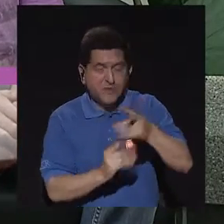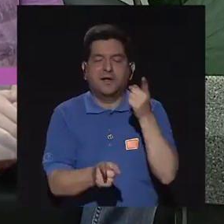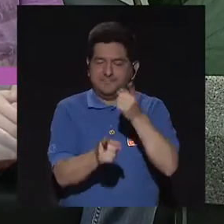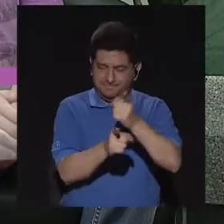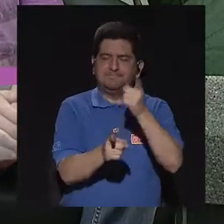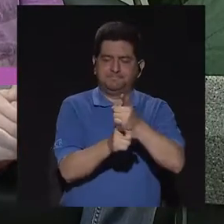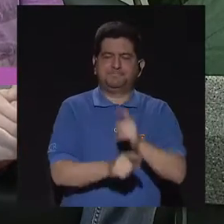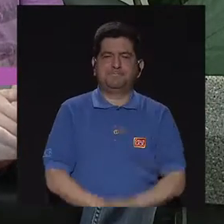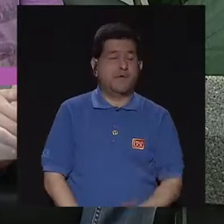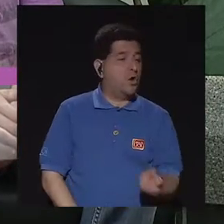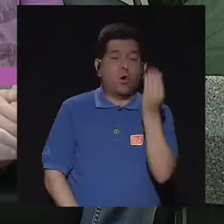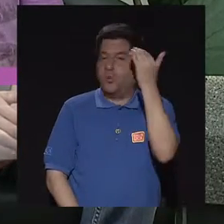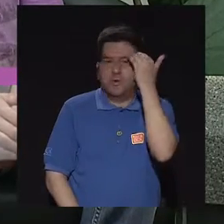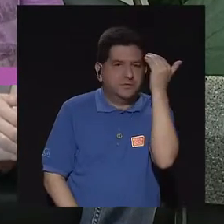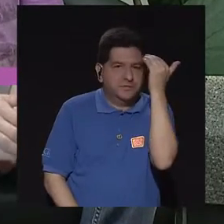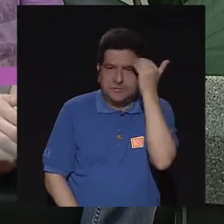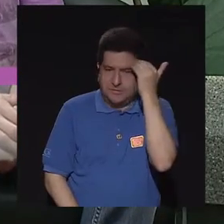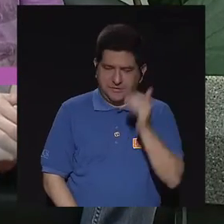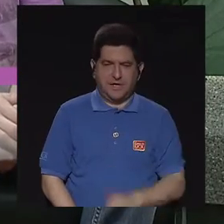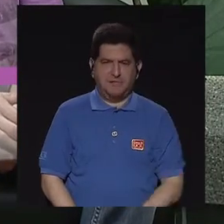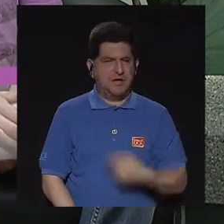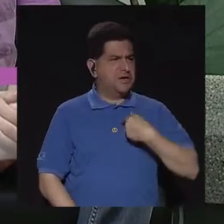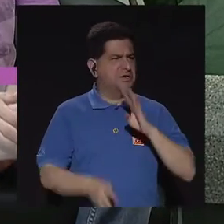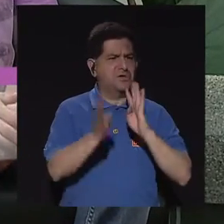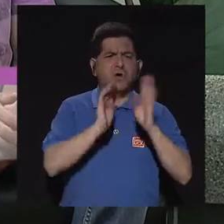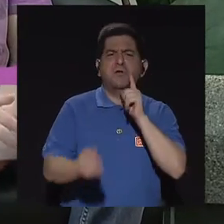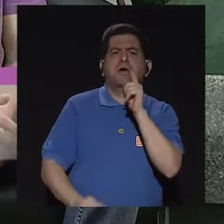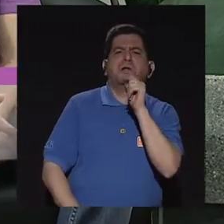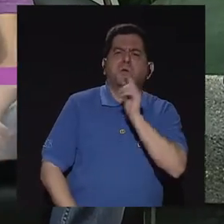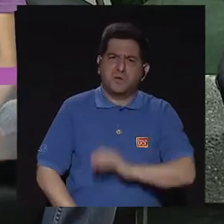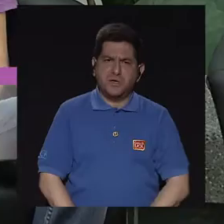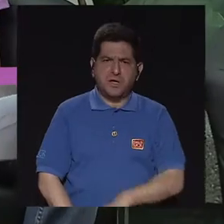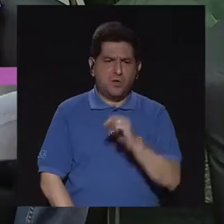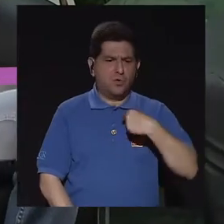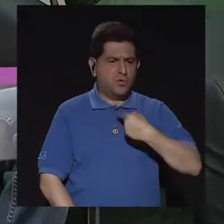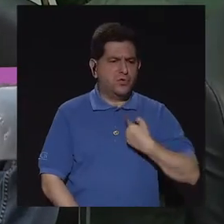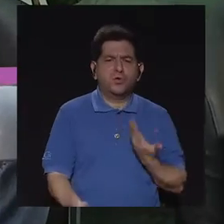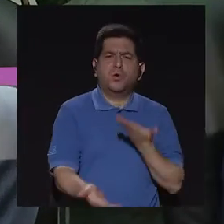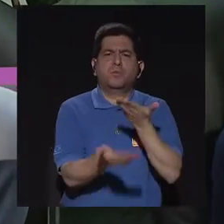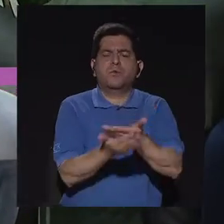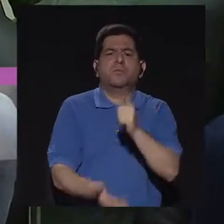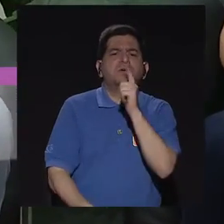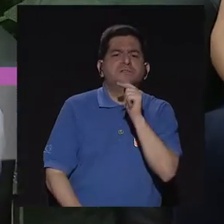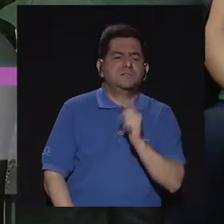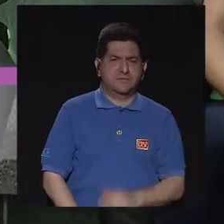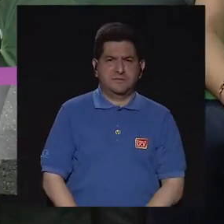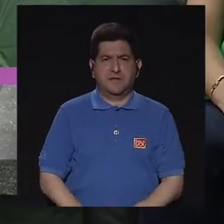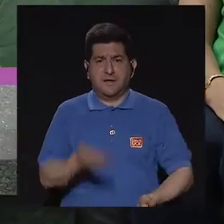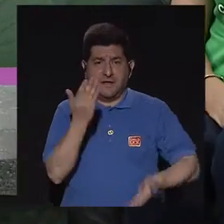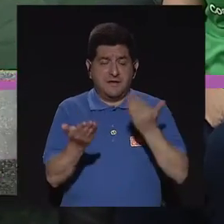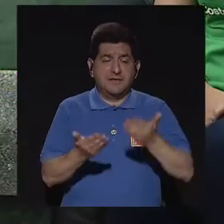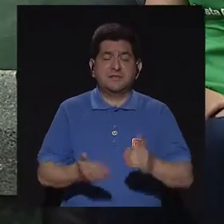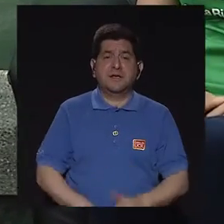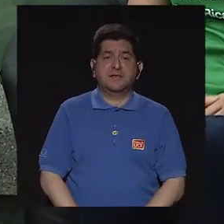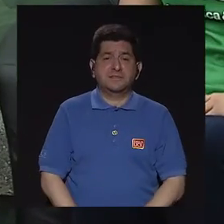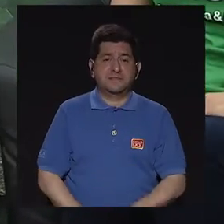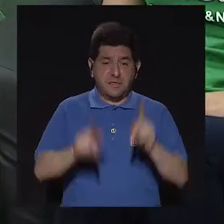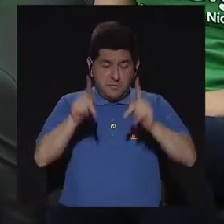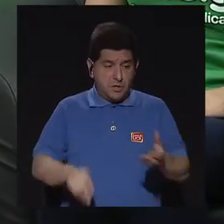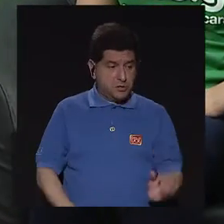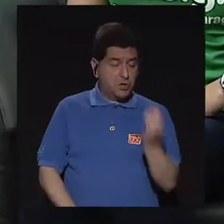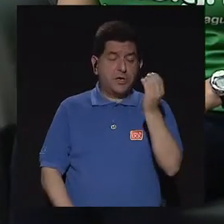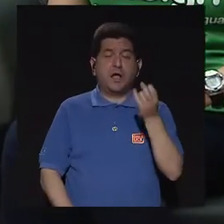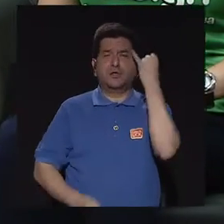de los jóvenes. Ellos no saben realmente con quién tengo que hablar o con quién puedo proponer. La gente joven tiene